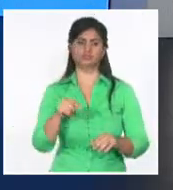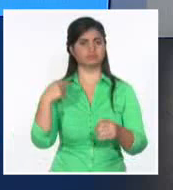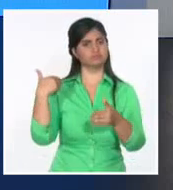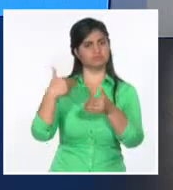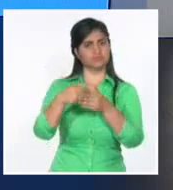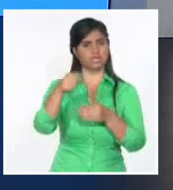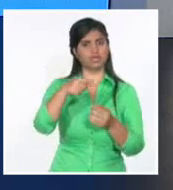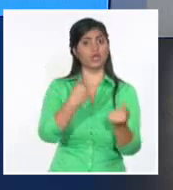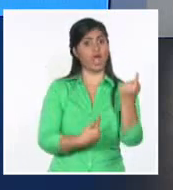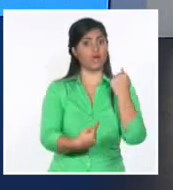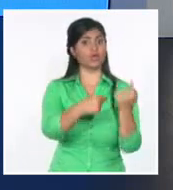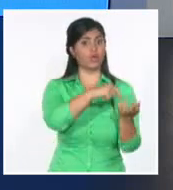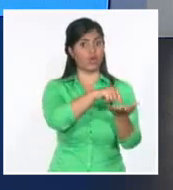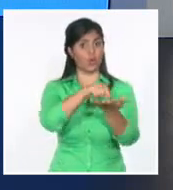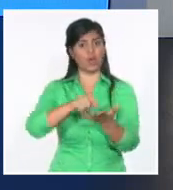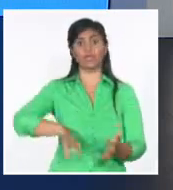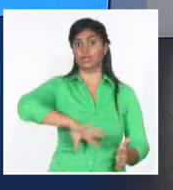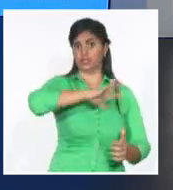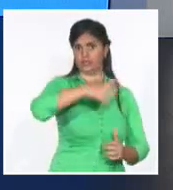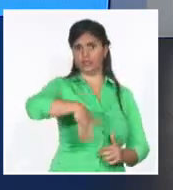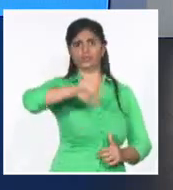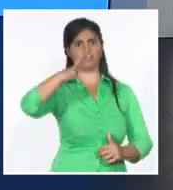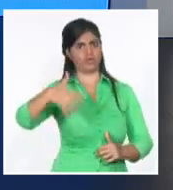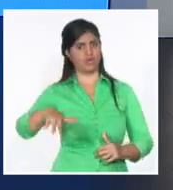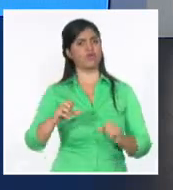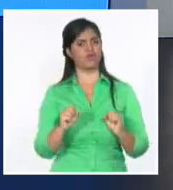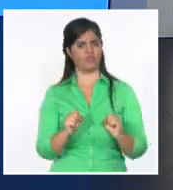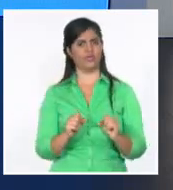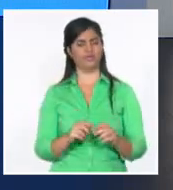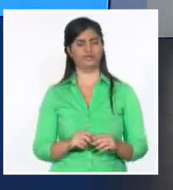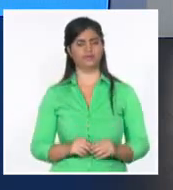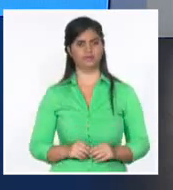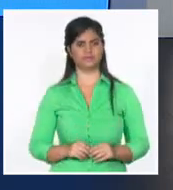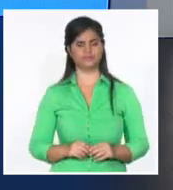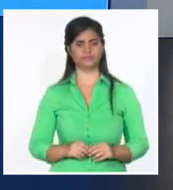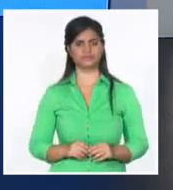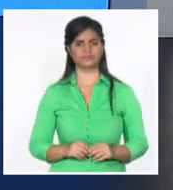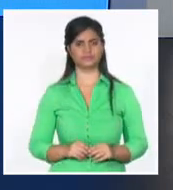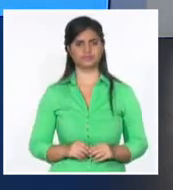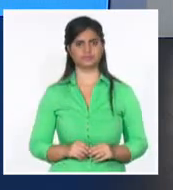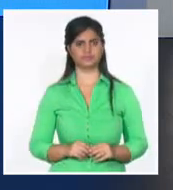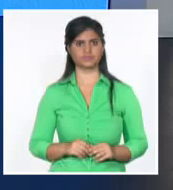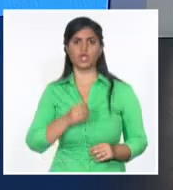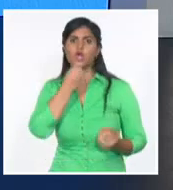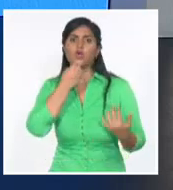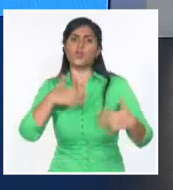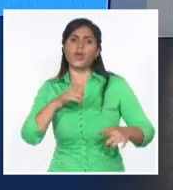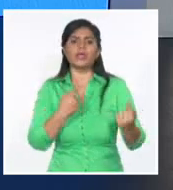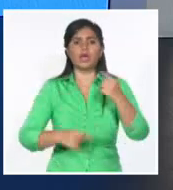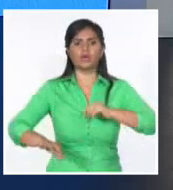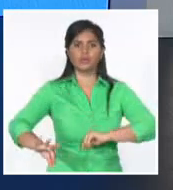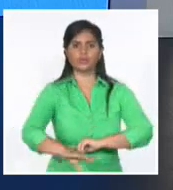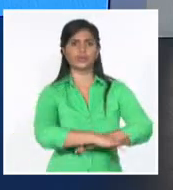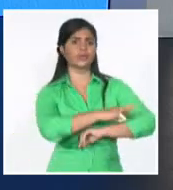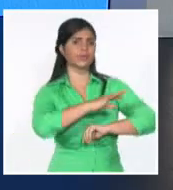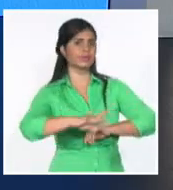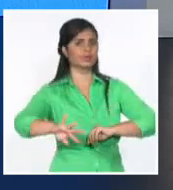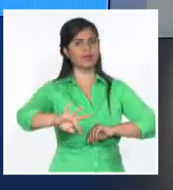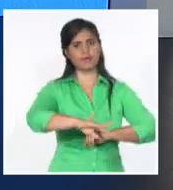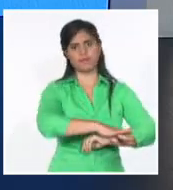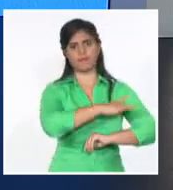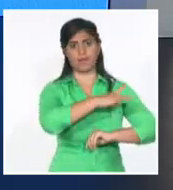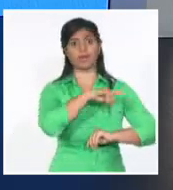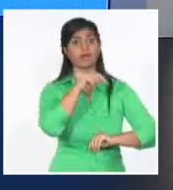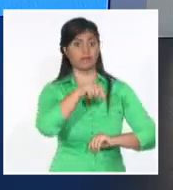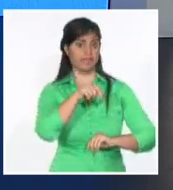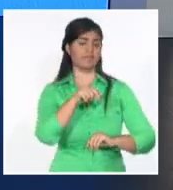zonas bajas del litoral norte del occidente del país pues pudiera haber alguna salpicadura, alguna acumulación muy ligera de agua producto de estas marejadas ya sobre todo hacia el final